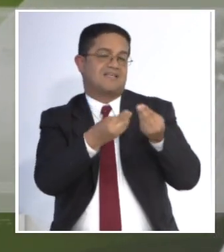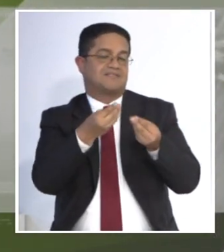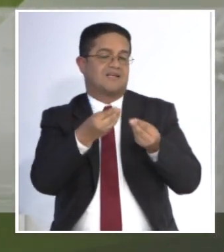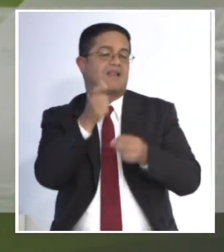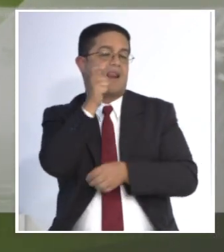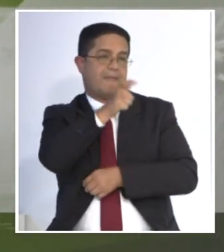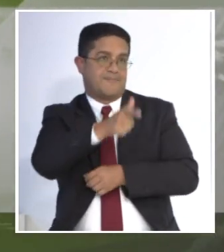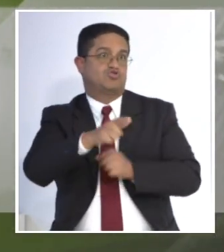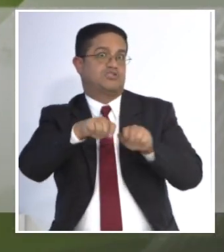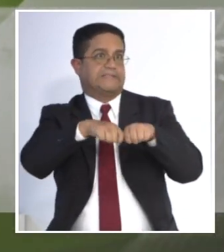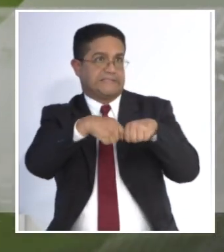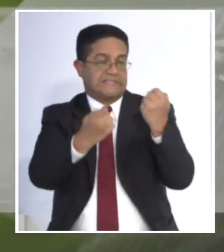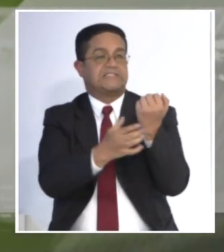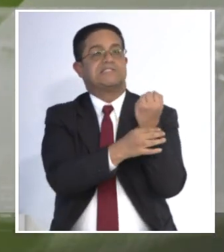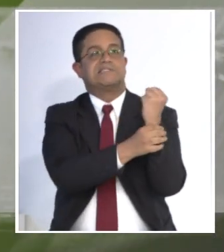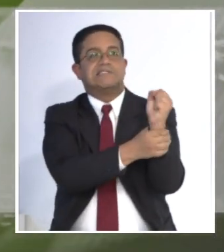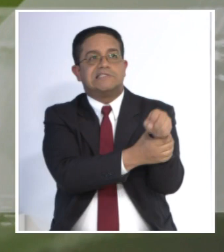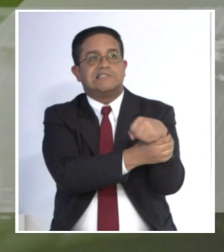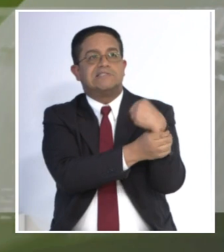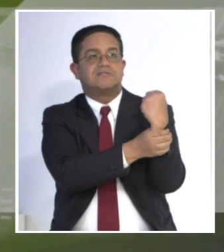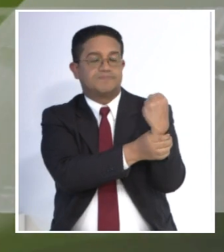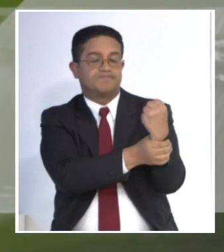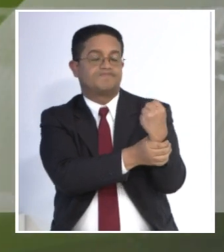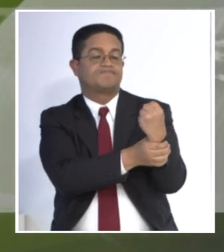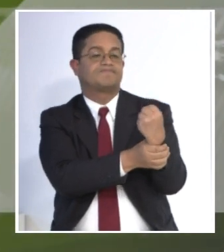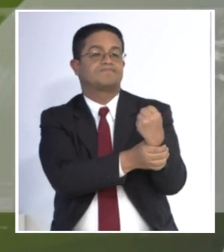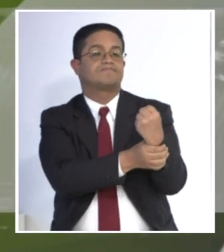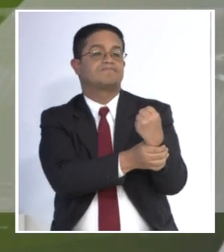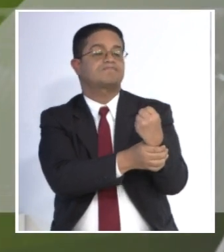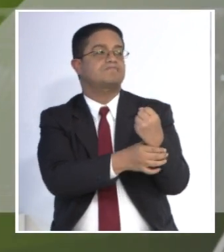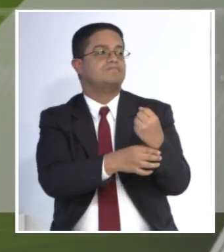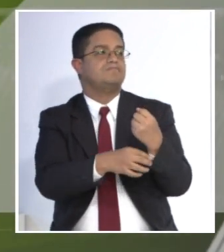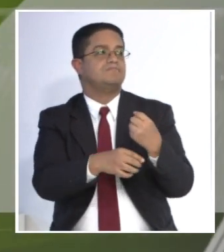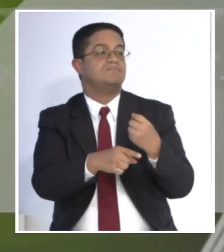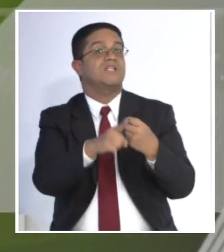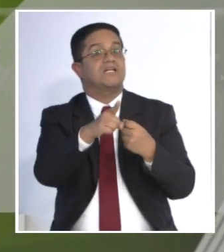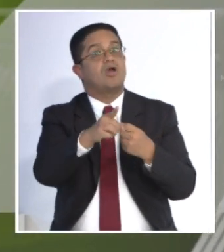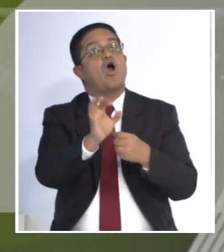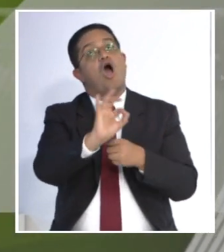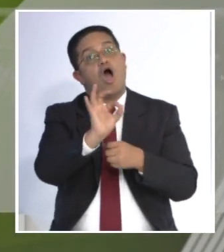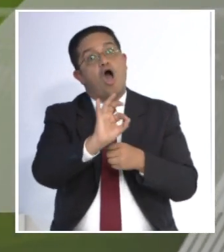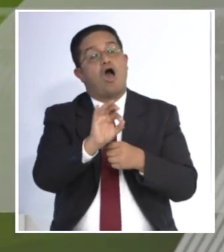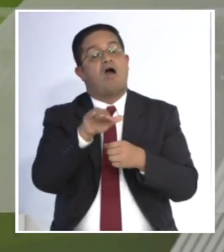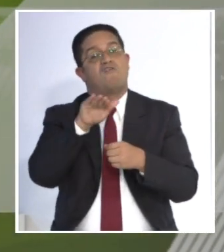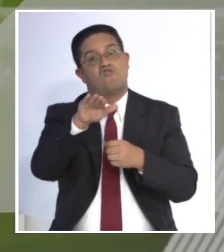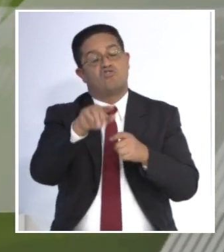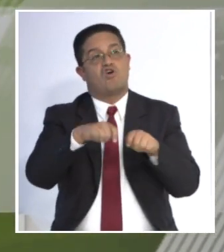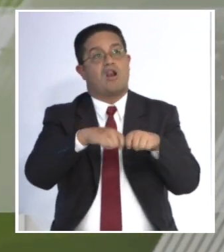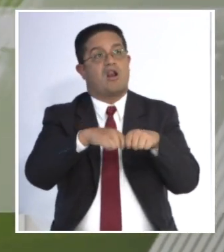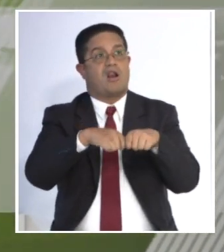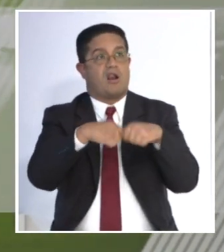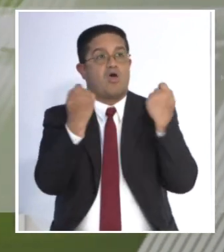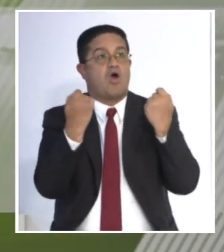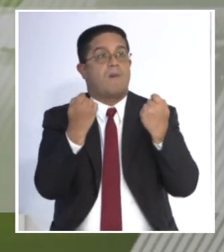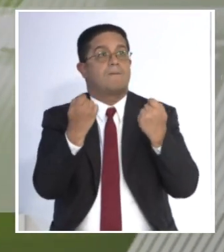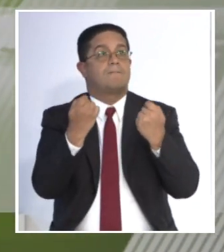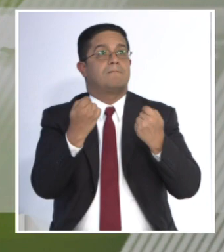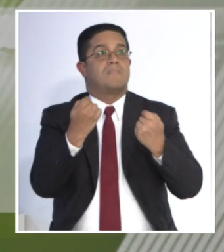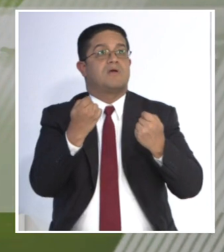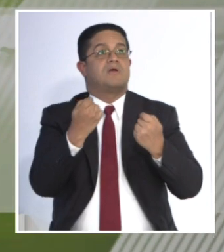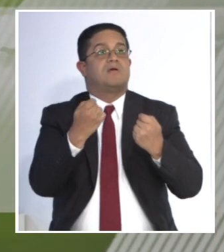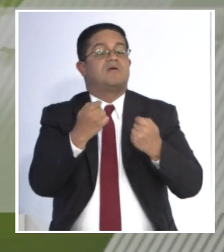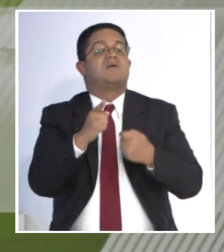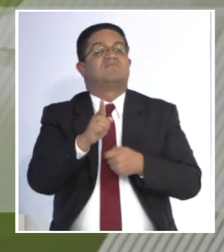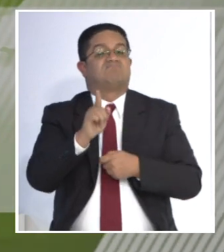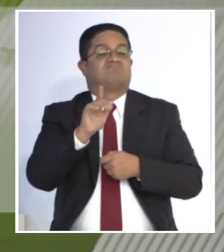condicionar a una fractura. Y de repente si hay adicional a la fractura un problema ligamentario, eso con el tiempo produce un problema